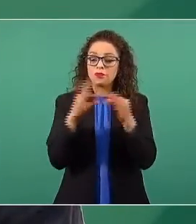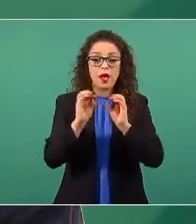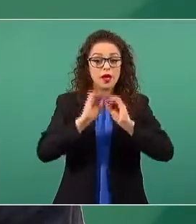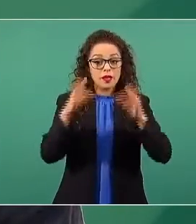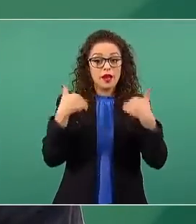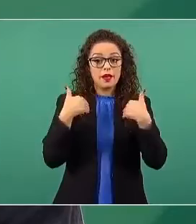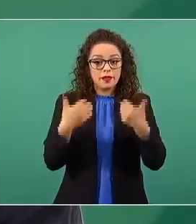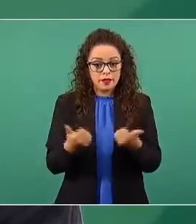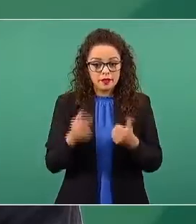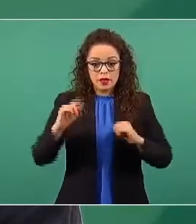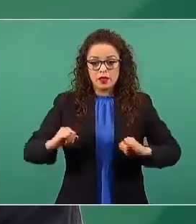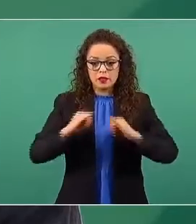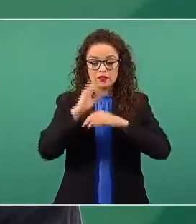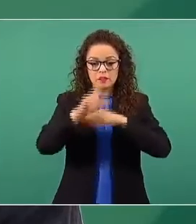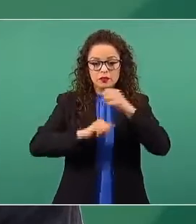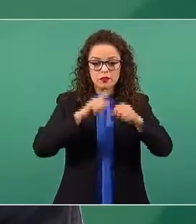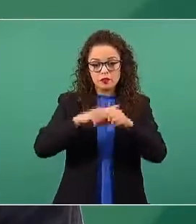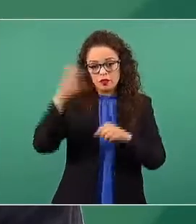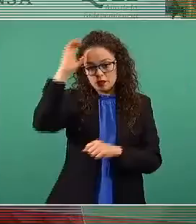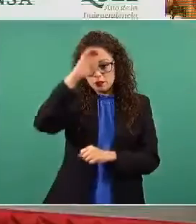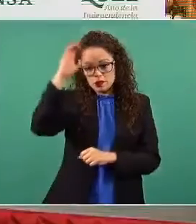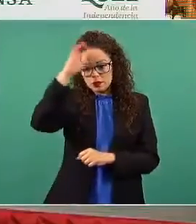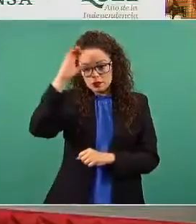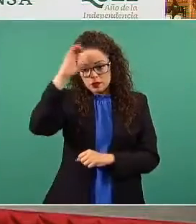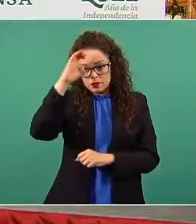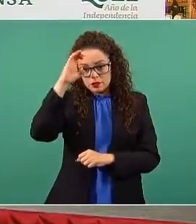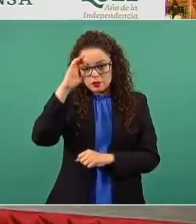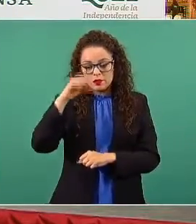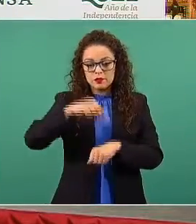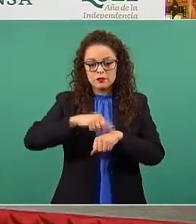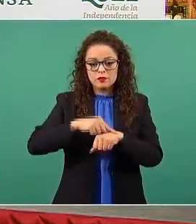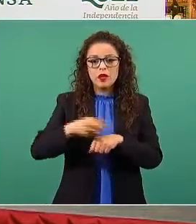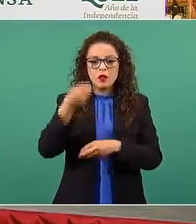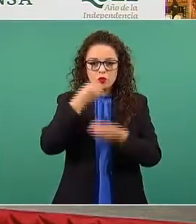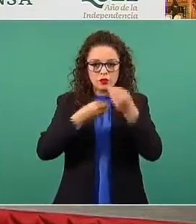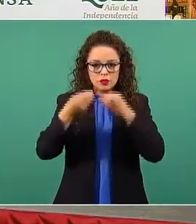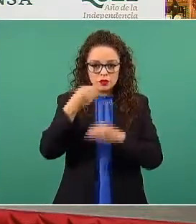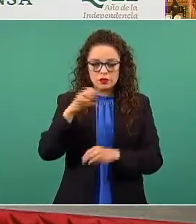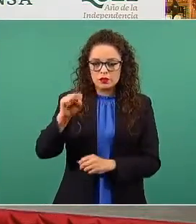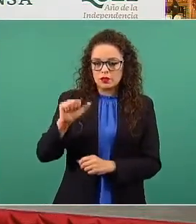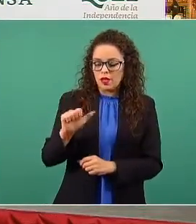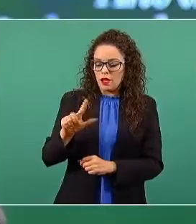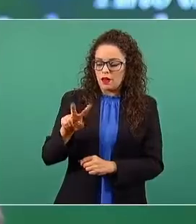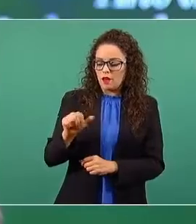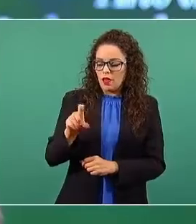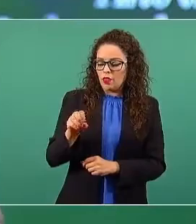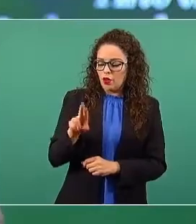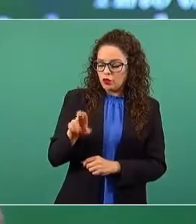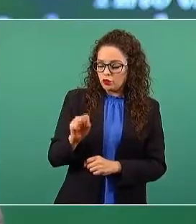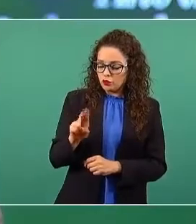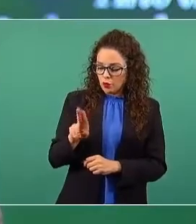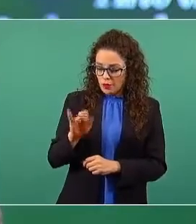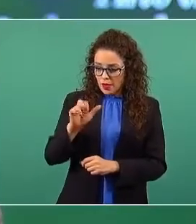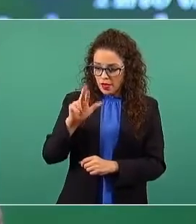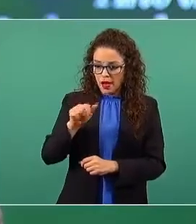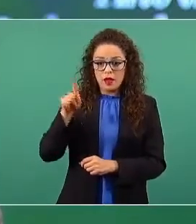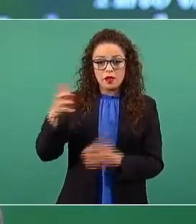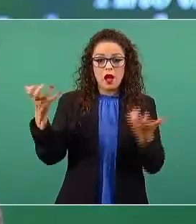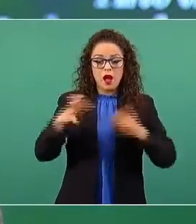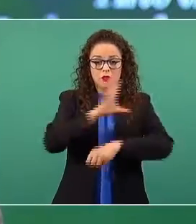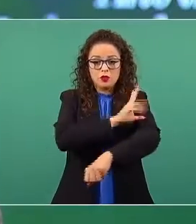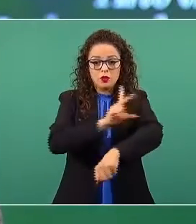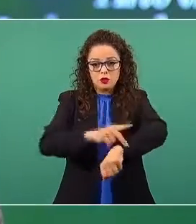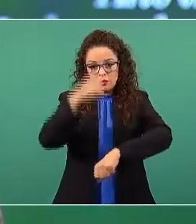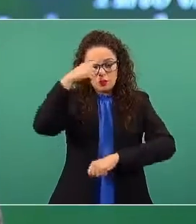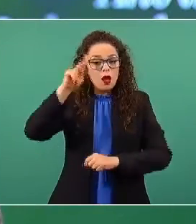Instituto Nacional de Ciencias Médicas y Nutrición Salvador Subirán fue la institución pública que coordinó el ensayo clínico de la